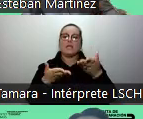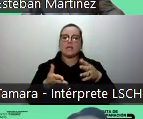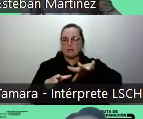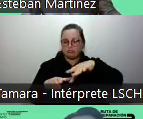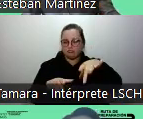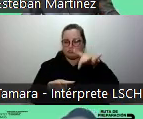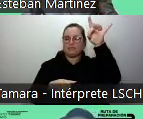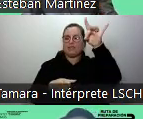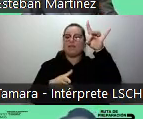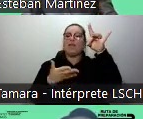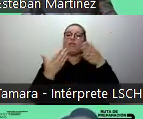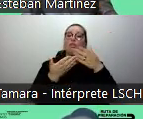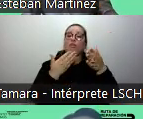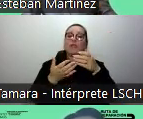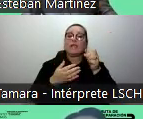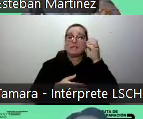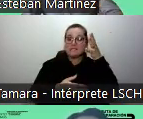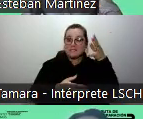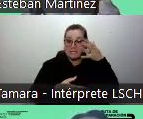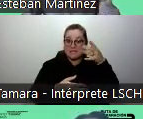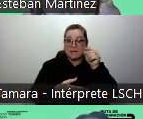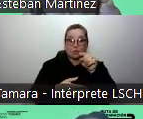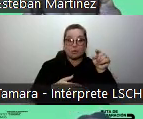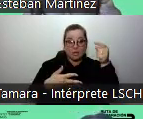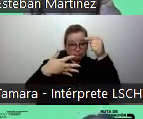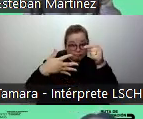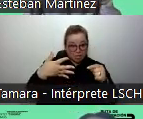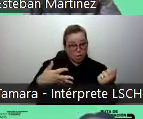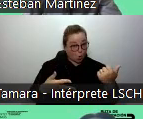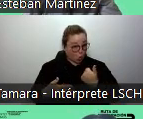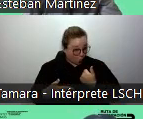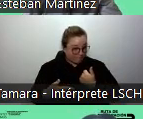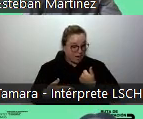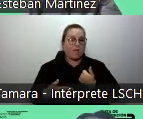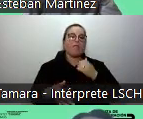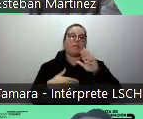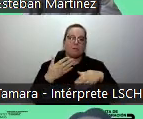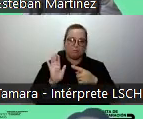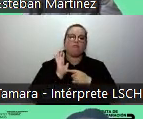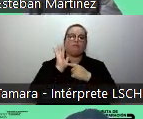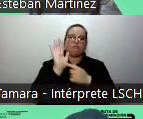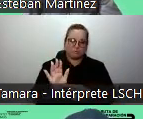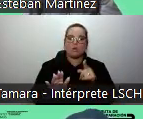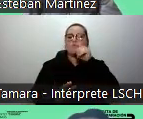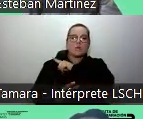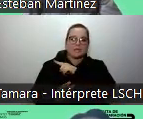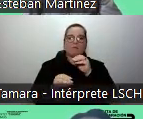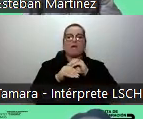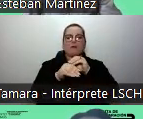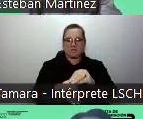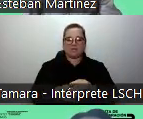realizará por cada charla a quienes cumplan con ciertos requisitos que mencionaremos al final de esta